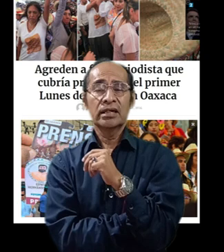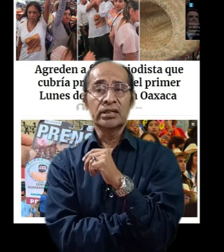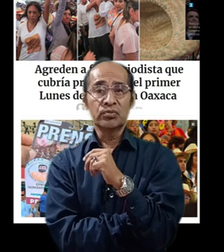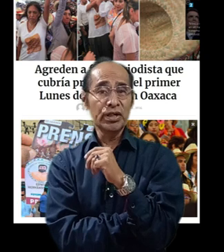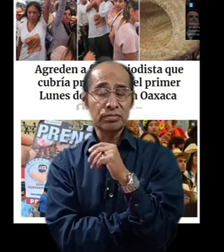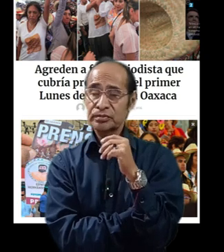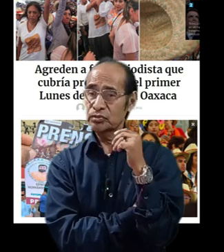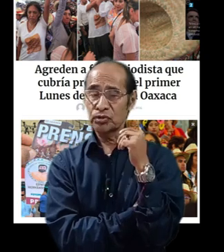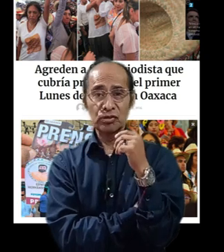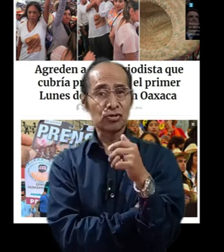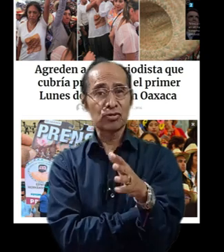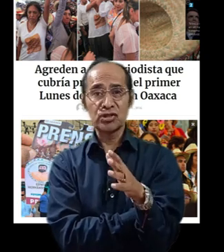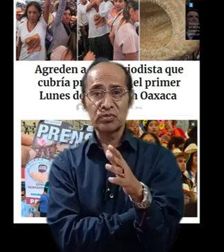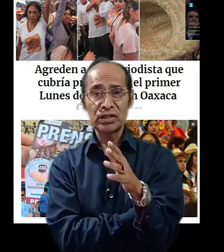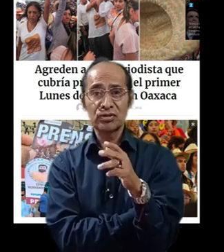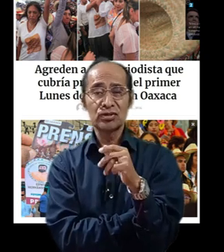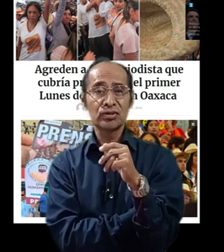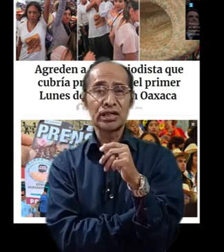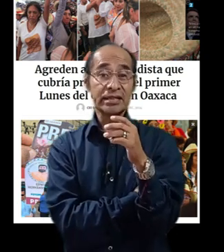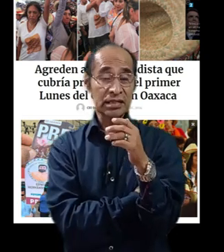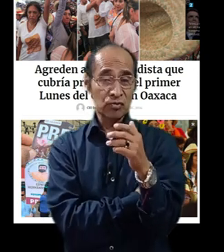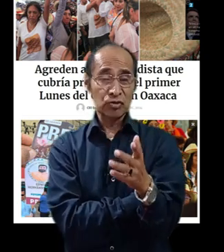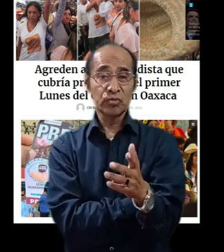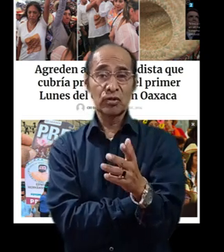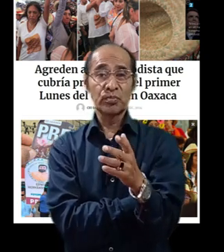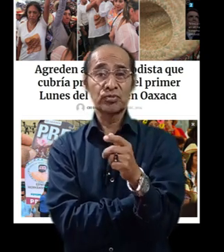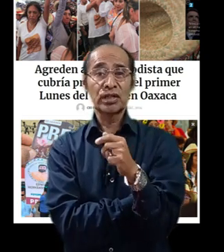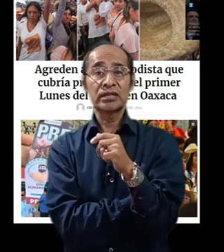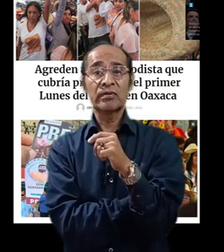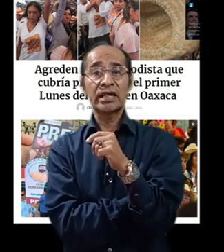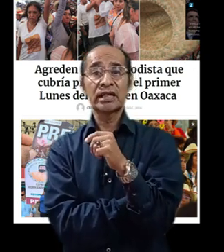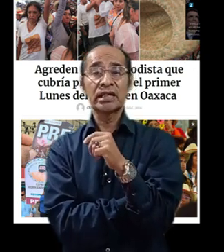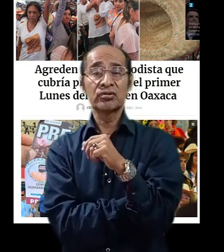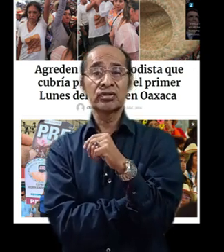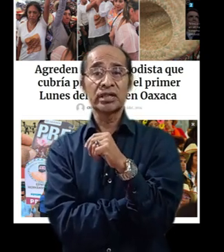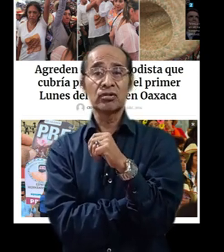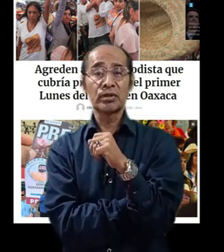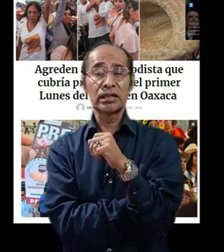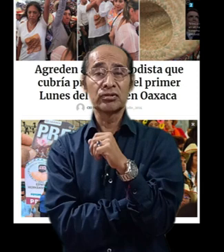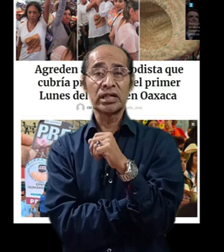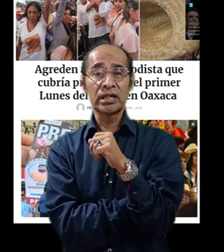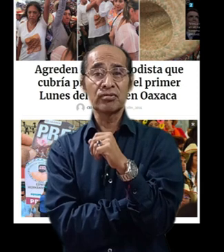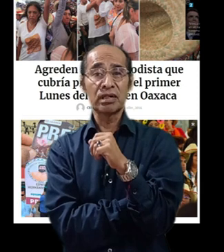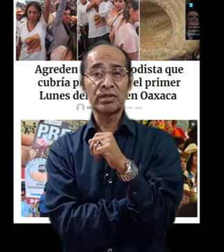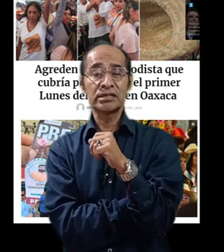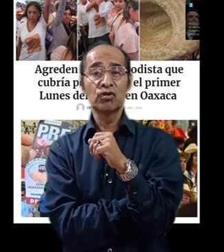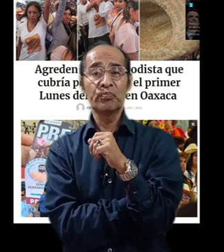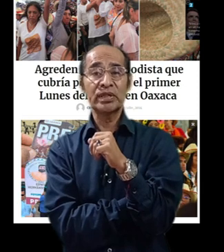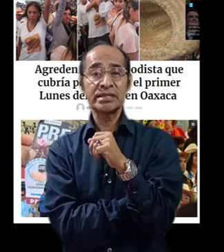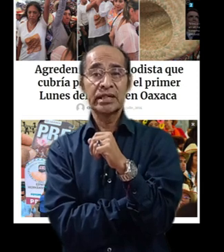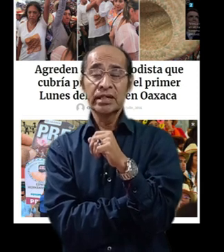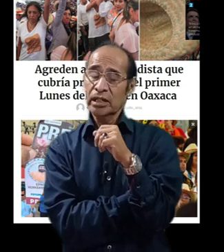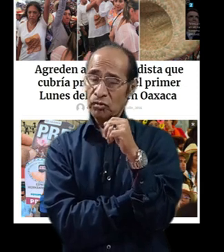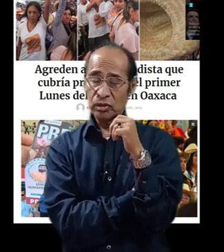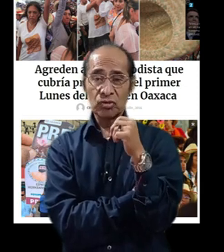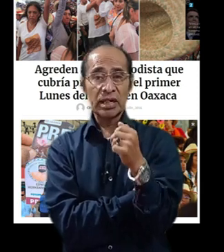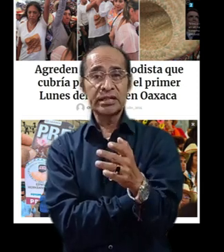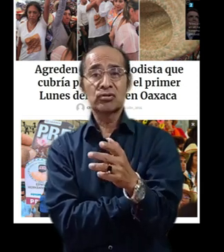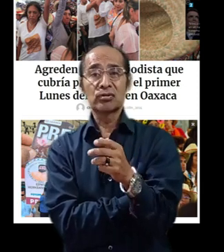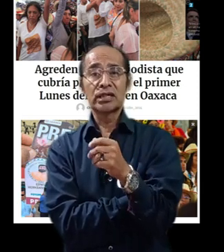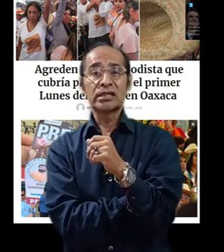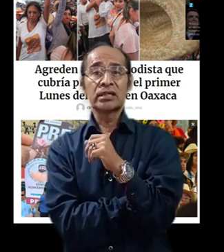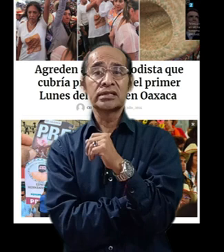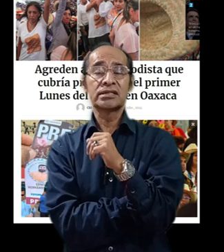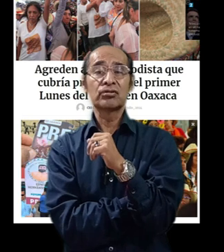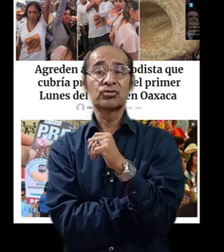Sí y bueno yo tengo conocimiento Desde cuando tuve la oportunidad de trabajar al lado del gobernador heladio Ramírez López luego